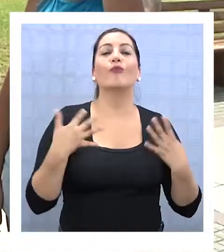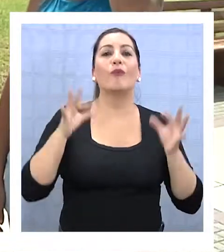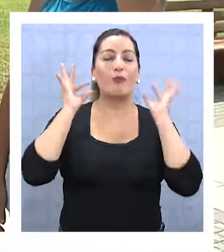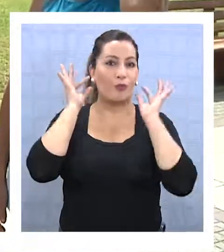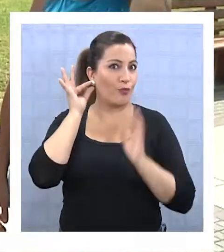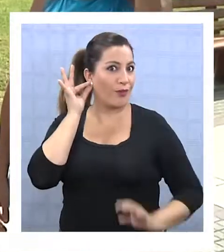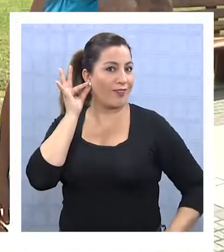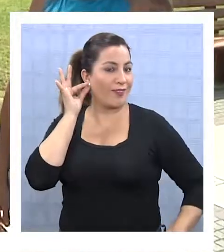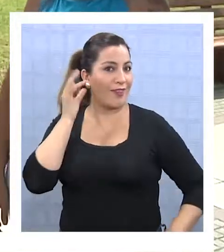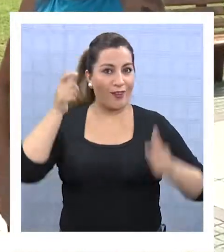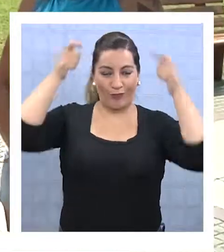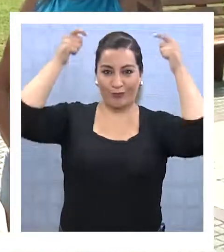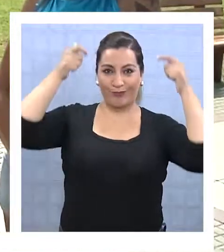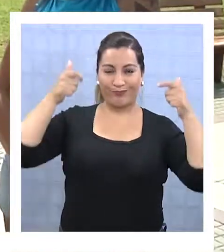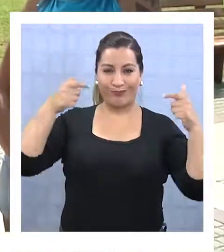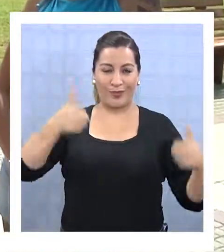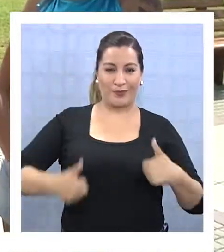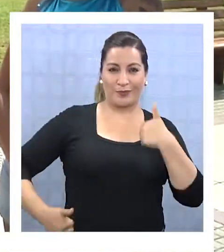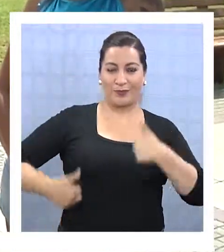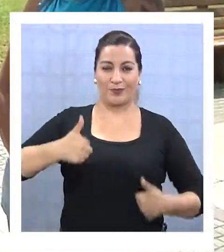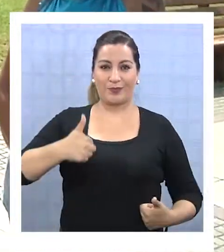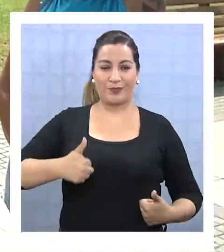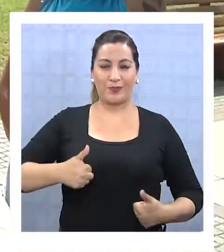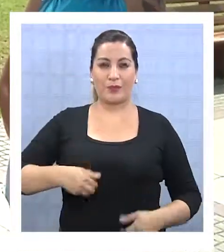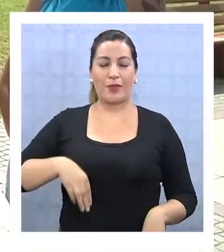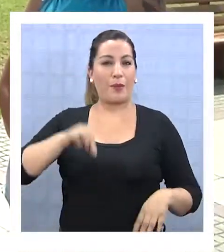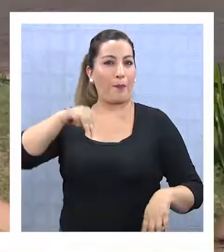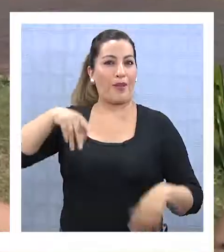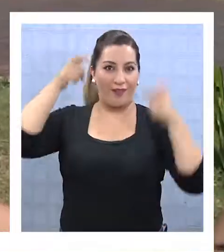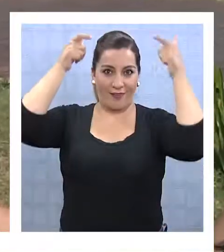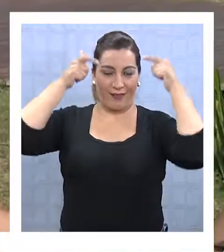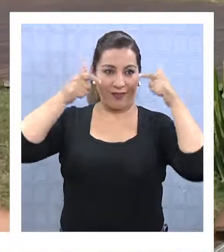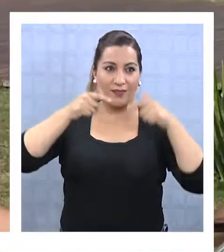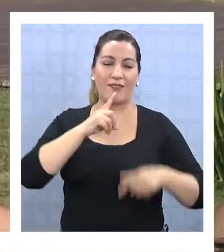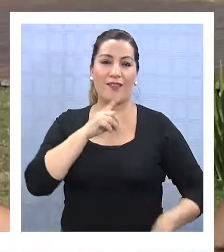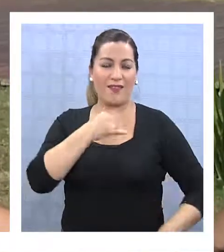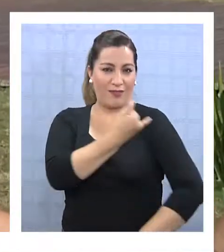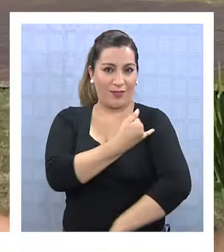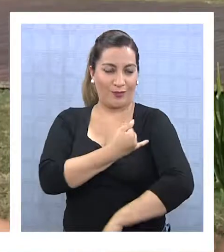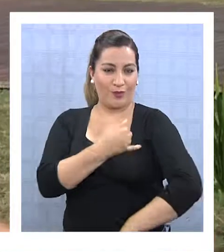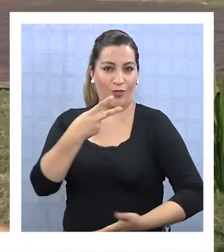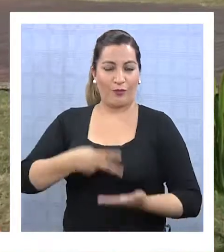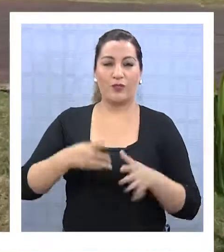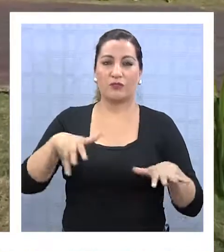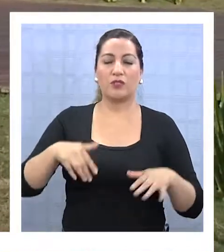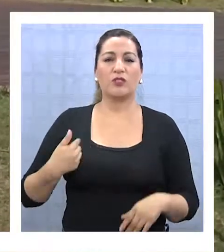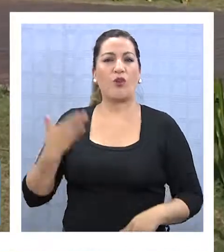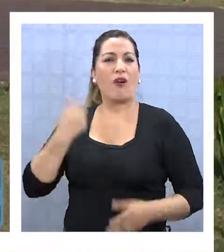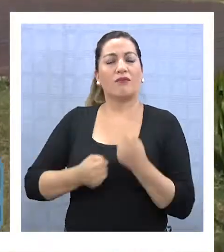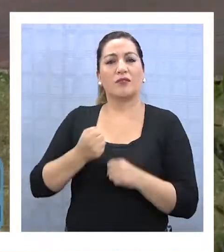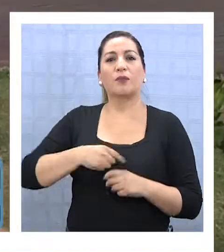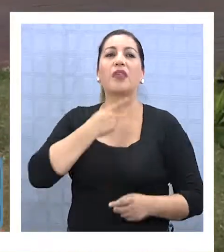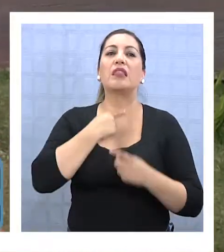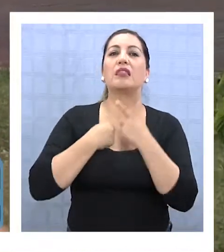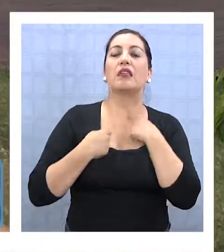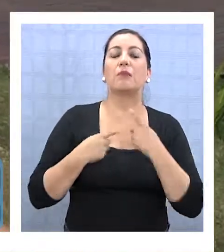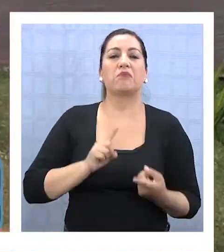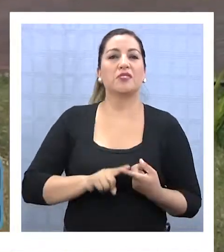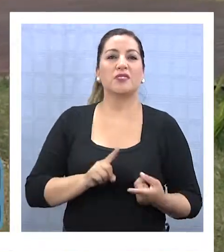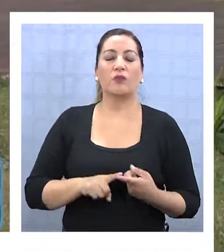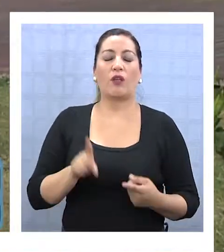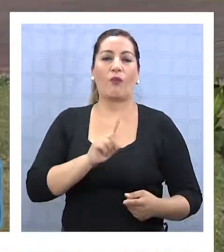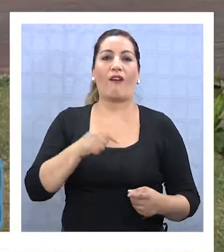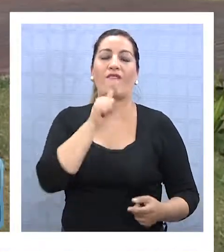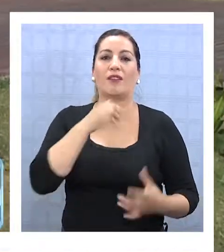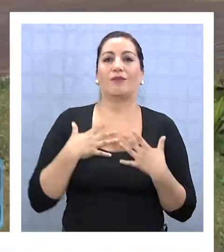enfrentarán para quedarse con el cetro de Mi Statu 2019. Yo hace años que había tenido como interés en participar, pero nunca me había atrevido por